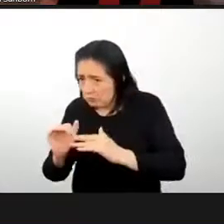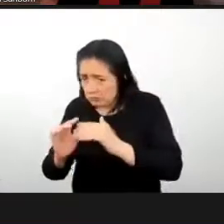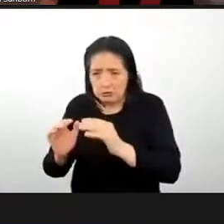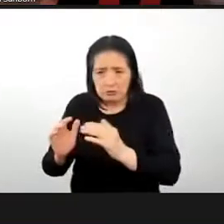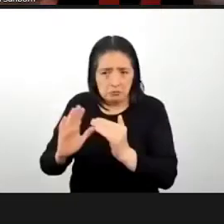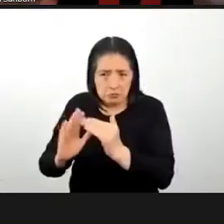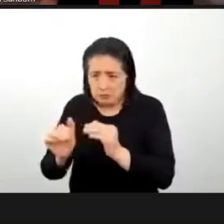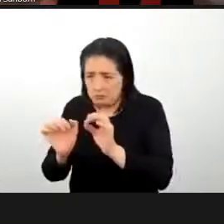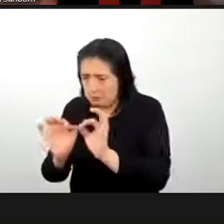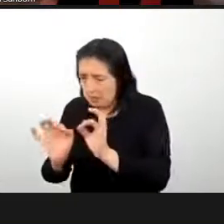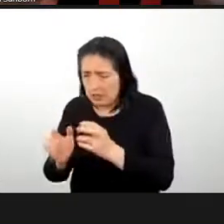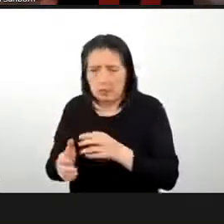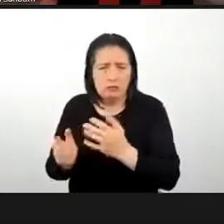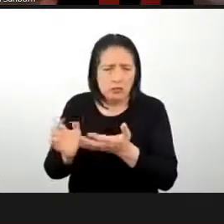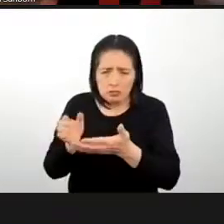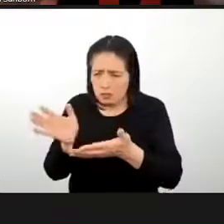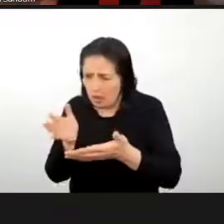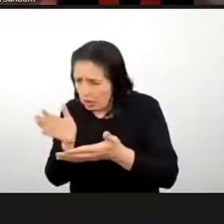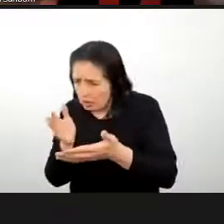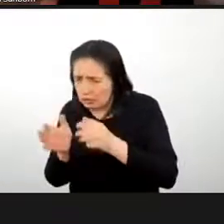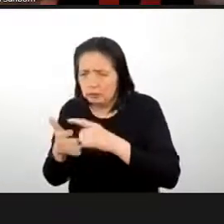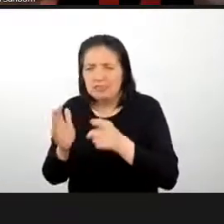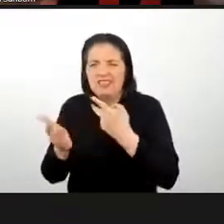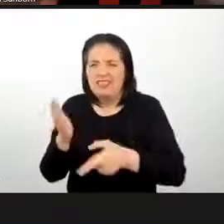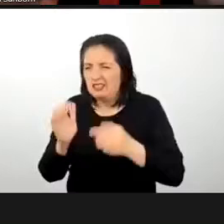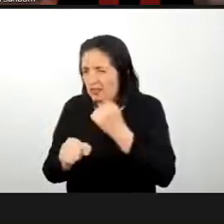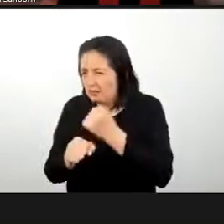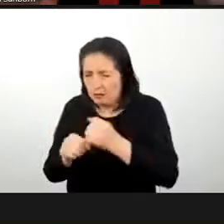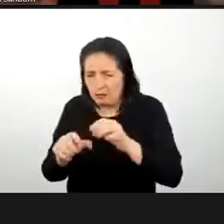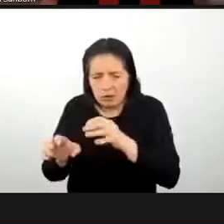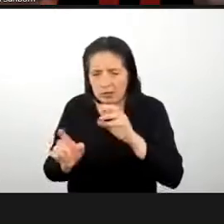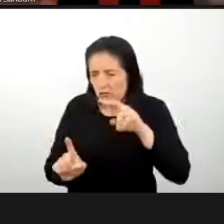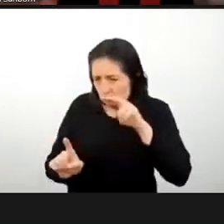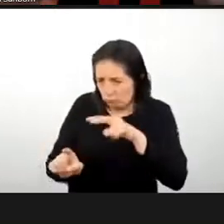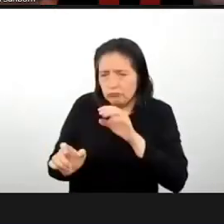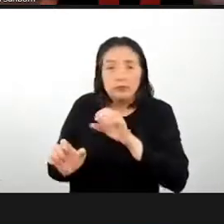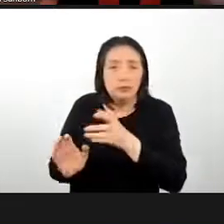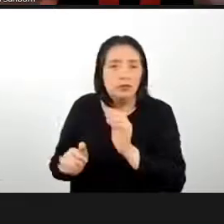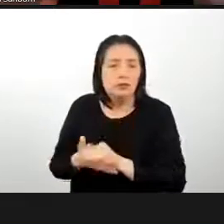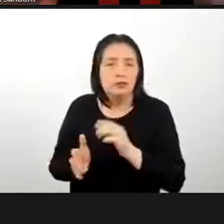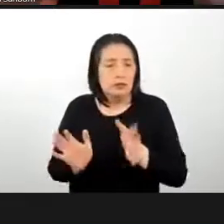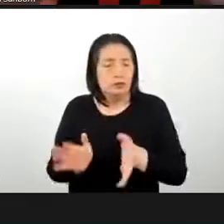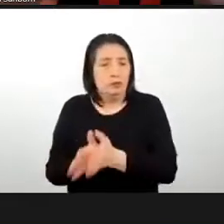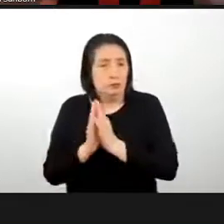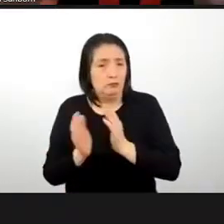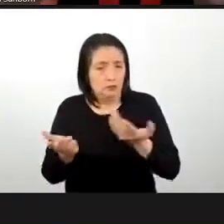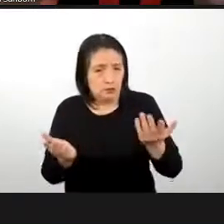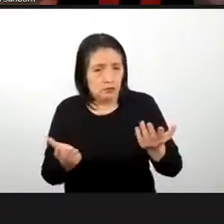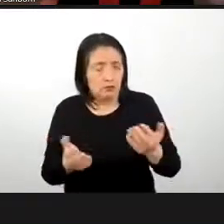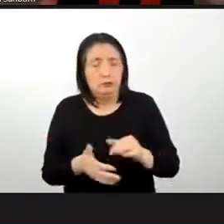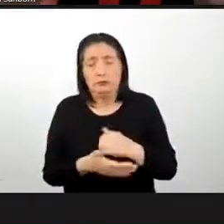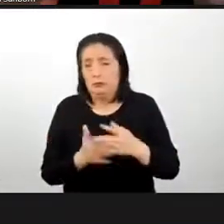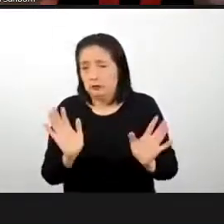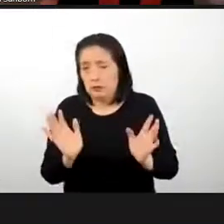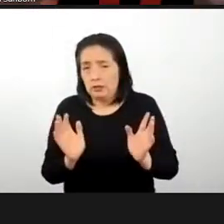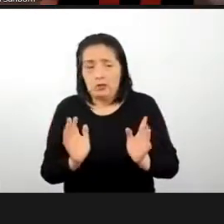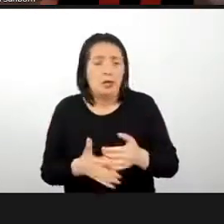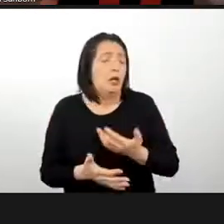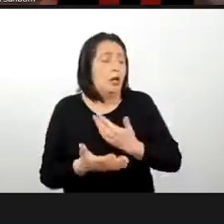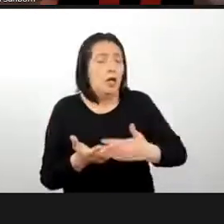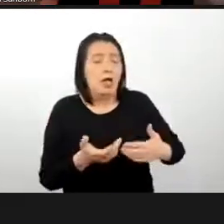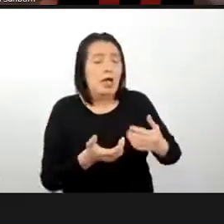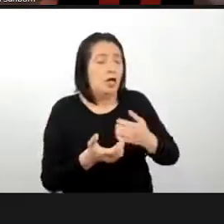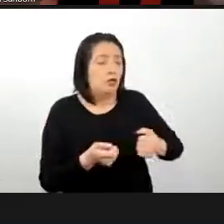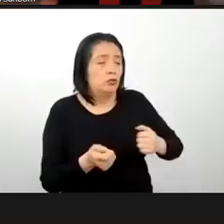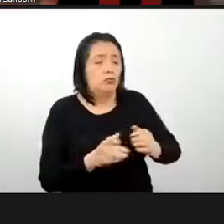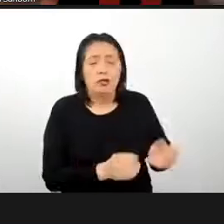mecanismos de revisión de sus actuaciones, ¿no? Es decir, ojo con pedir todo al Estado, pero ojo también con dejar en manos de la sociedad